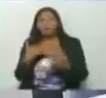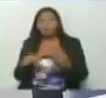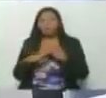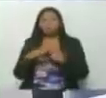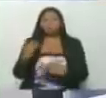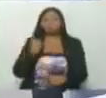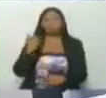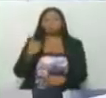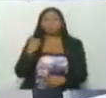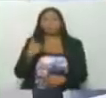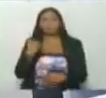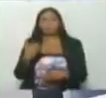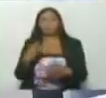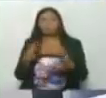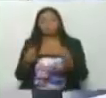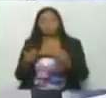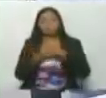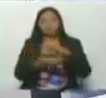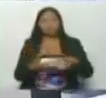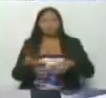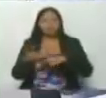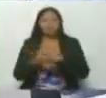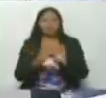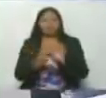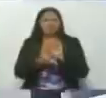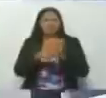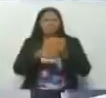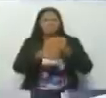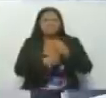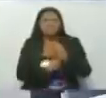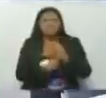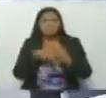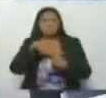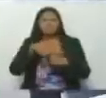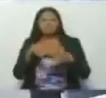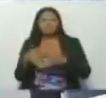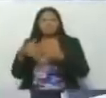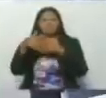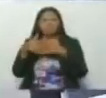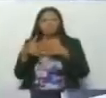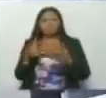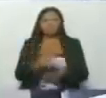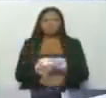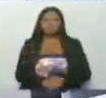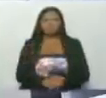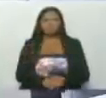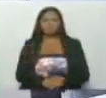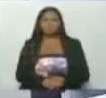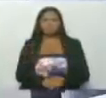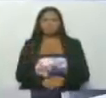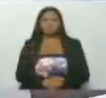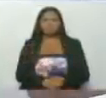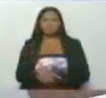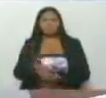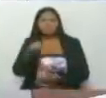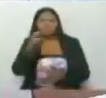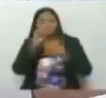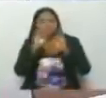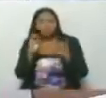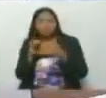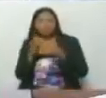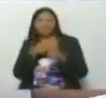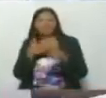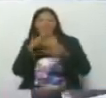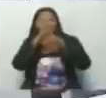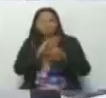con la mayor rigurosidad la asfixia establecida por el gobierno norteamericano en su afán de derrocar al gobierno